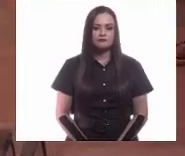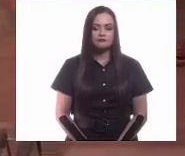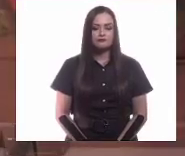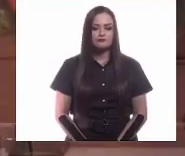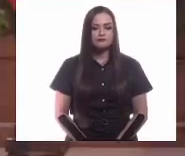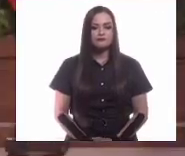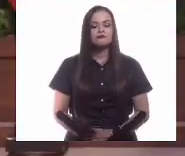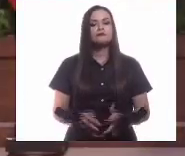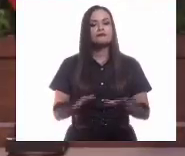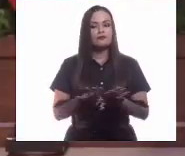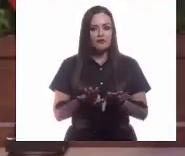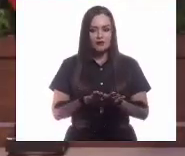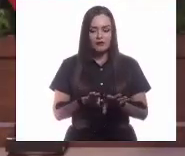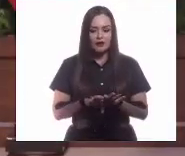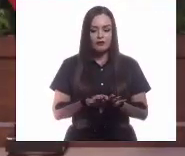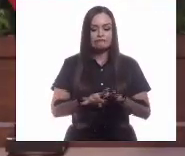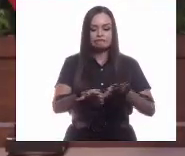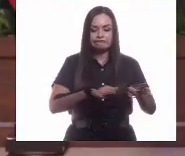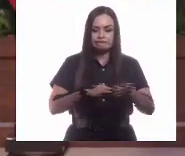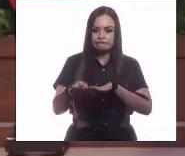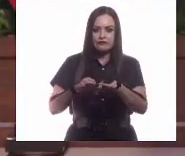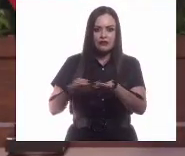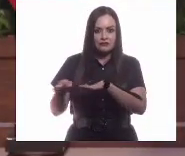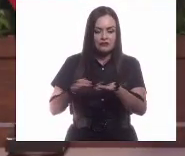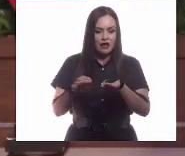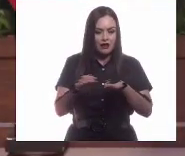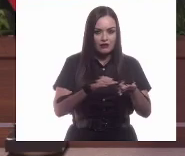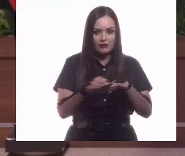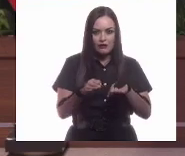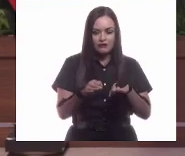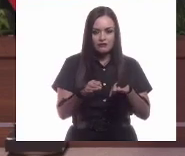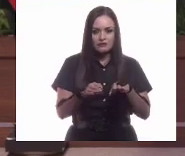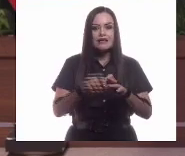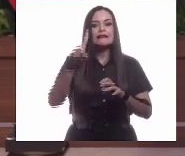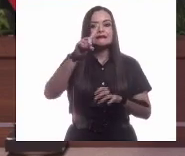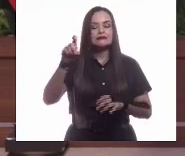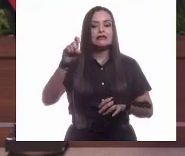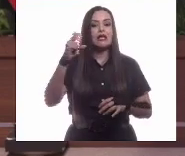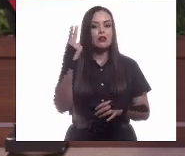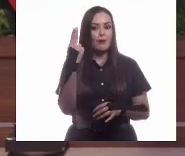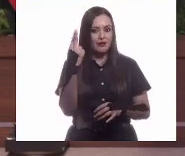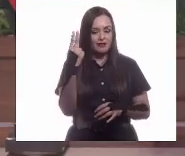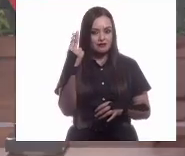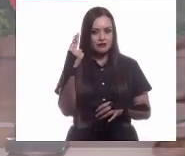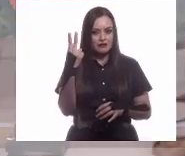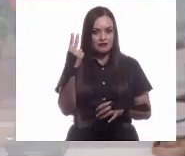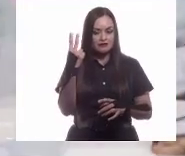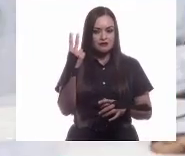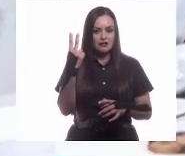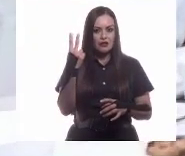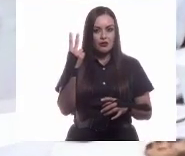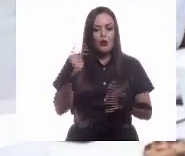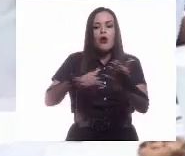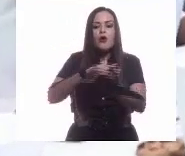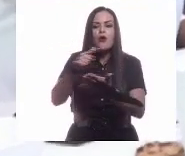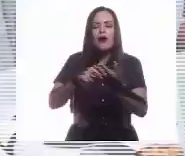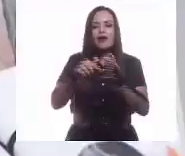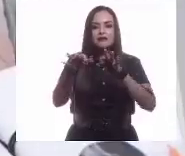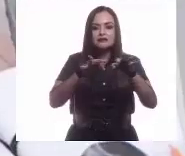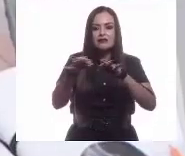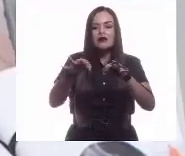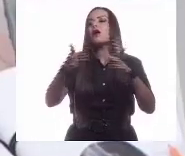Acercamos la demanda a la oferta de trabajo mediante 125 ferias del empleo, donde hemos logrado colocar